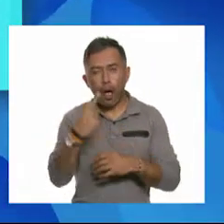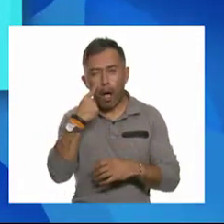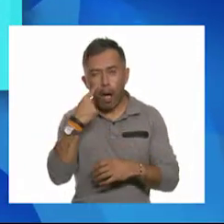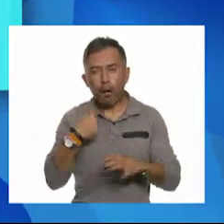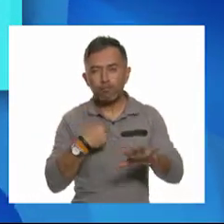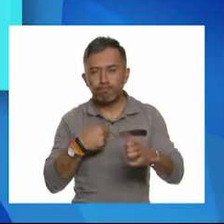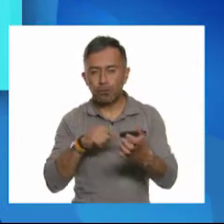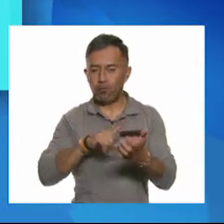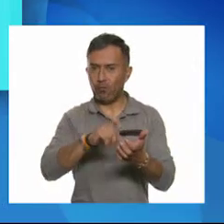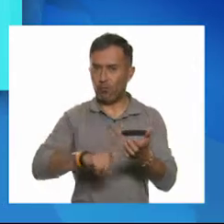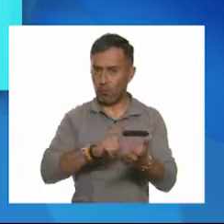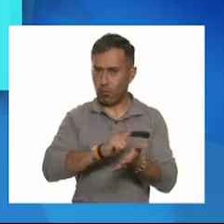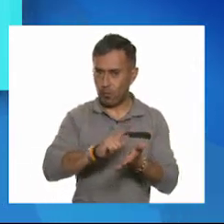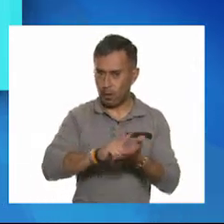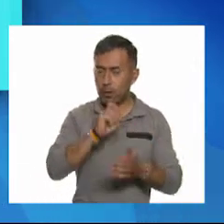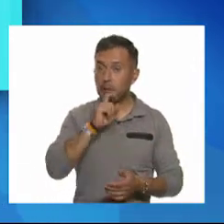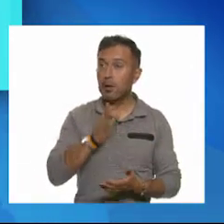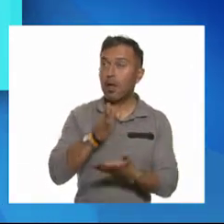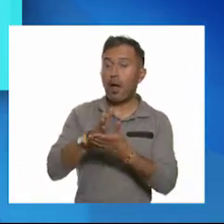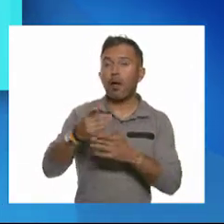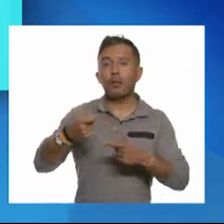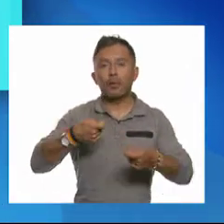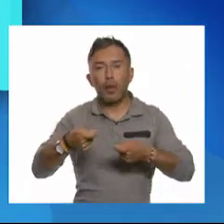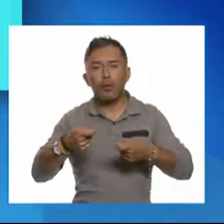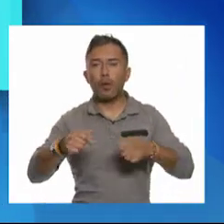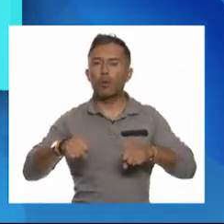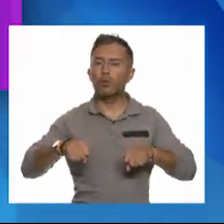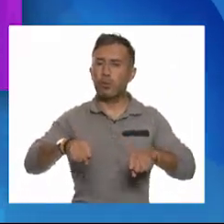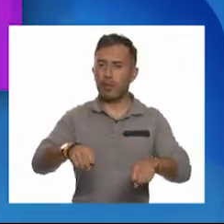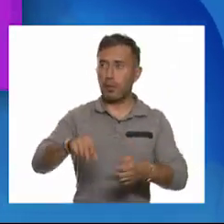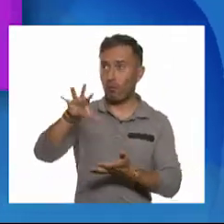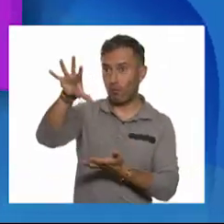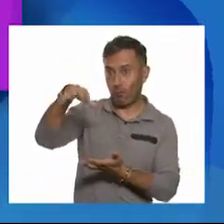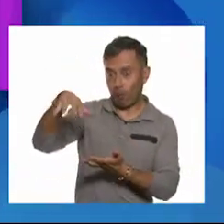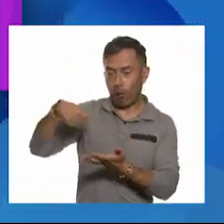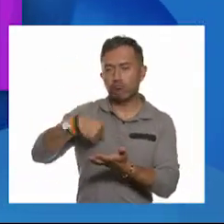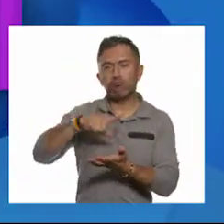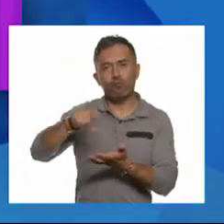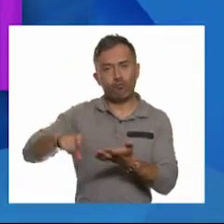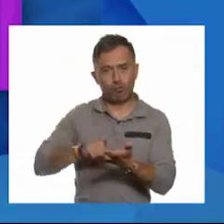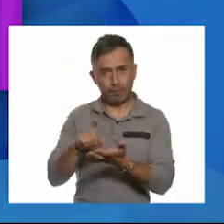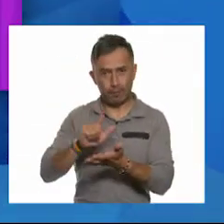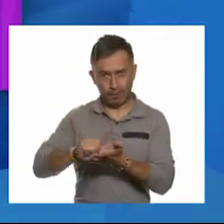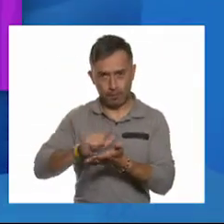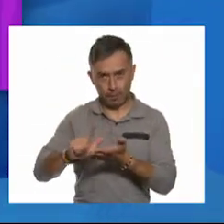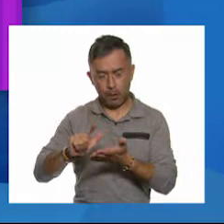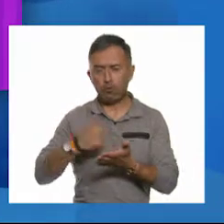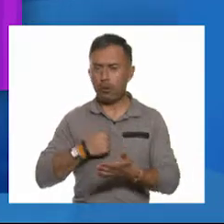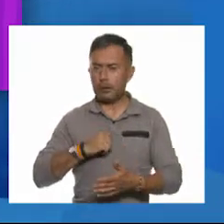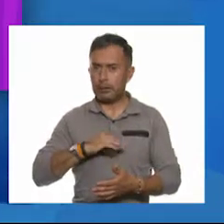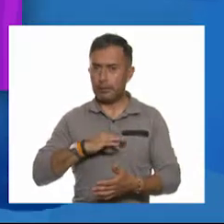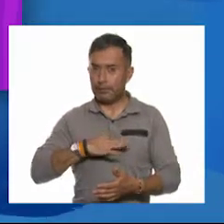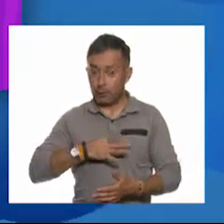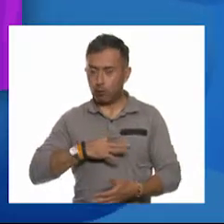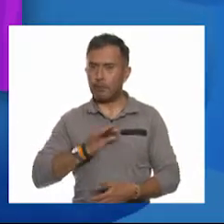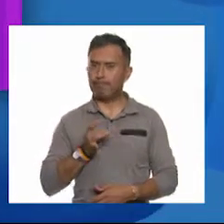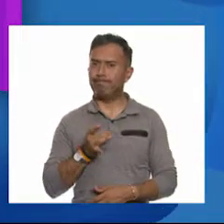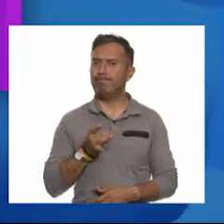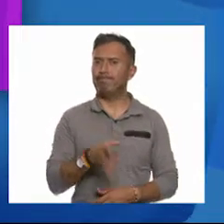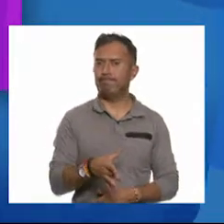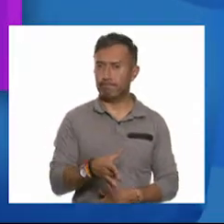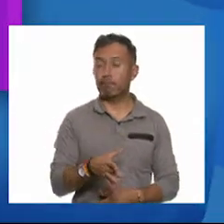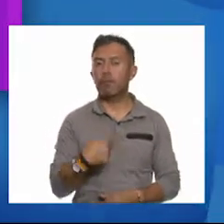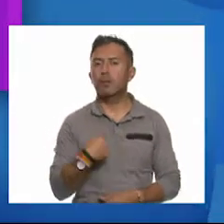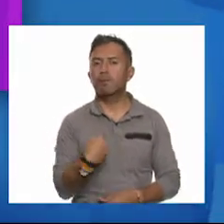También las cosas que compres en la tienda o en el supermercado. Sigamos luchando juntos contra este virus, cuidándonos